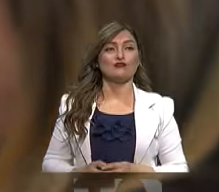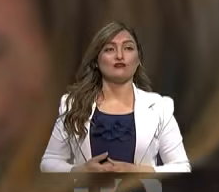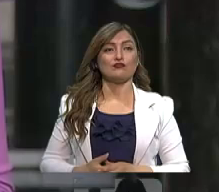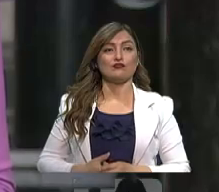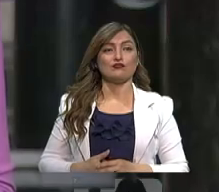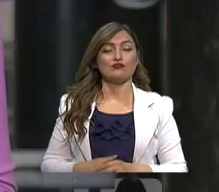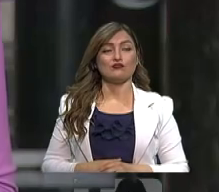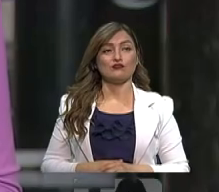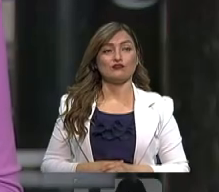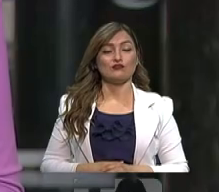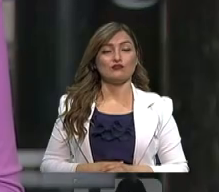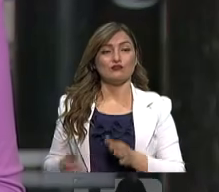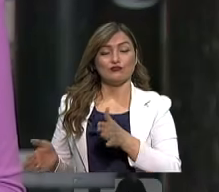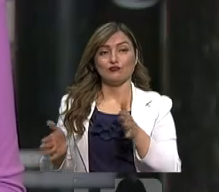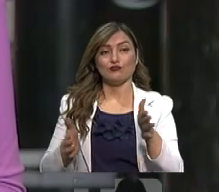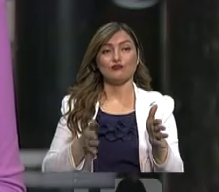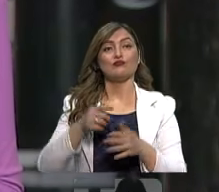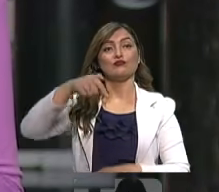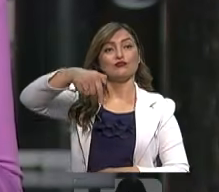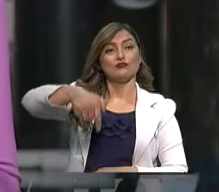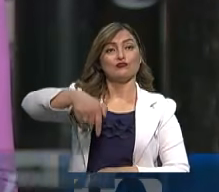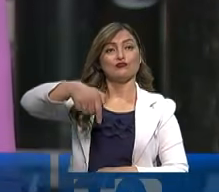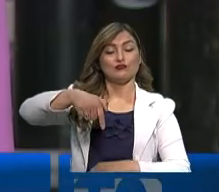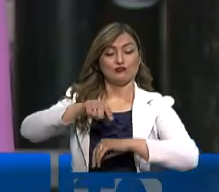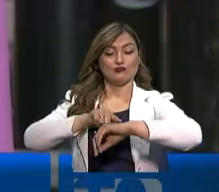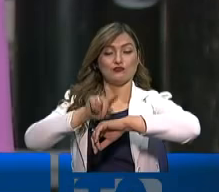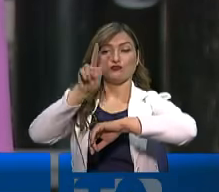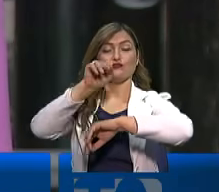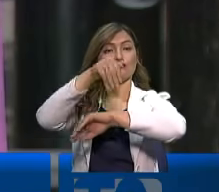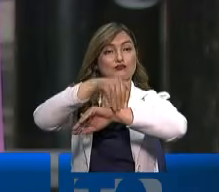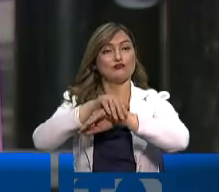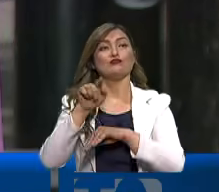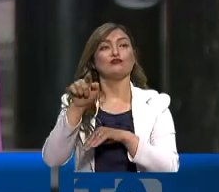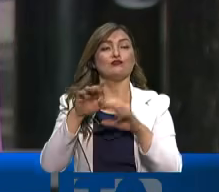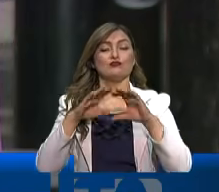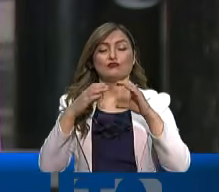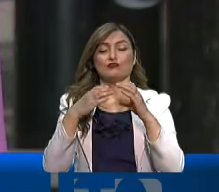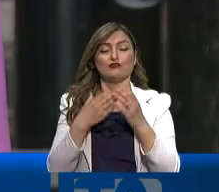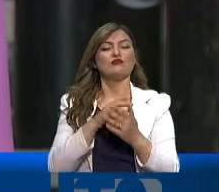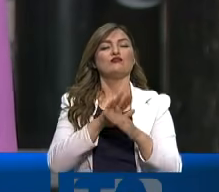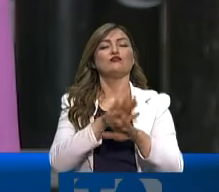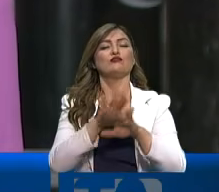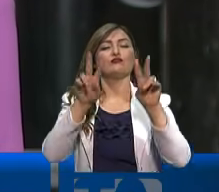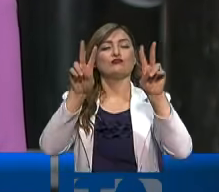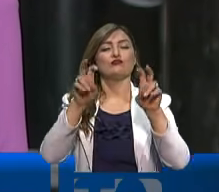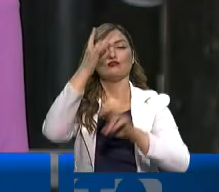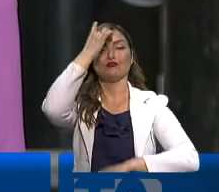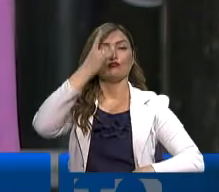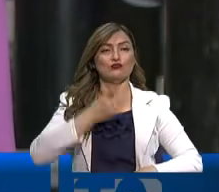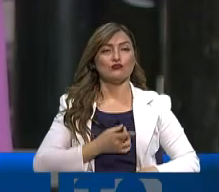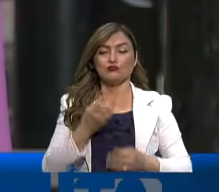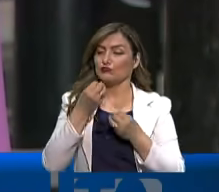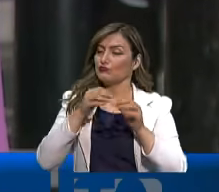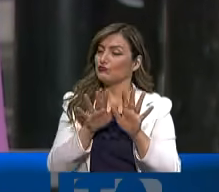24 horas. Y bien, sí, será el día de hoy a las 2 de la tarde cuando esta comisión aboque conocimiento de esta decisión del Pleno